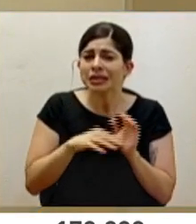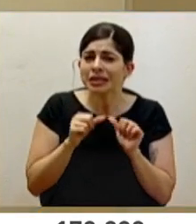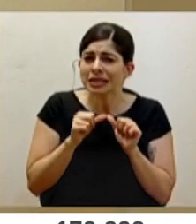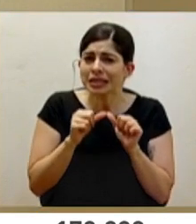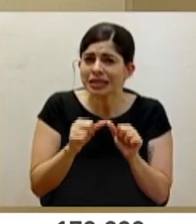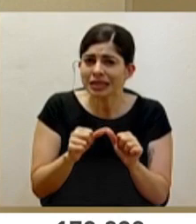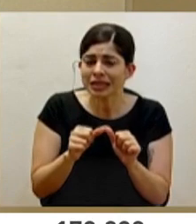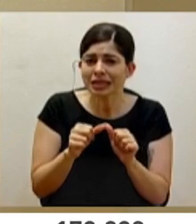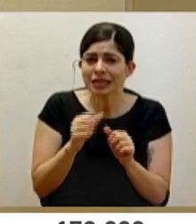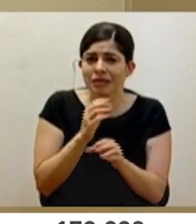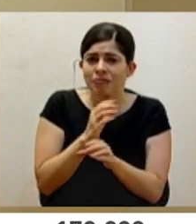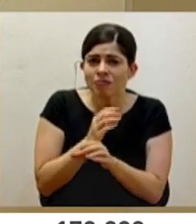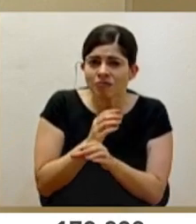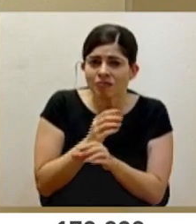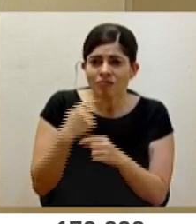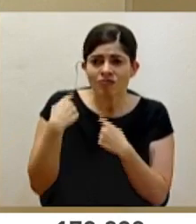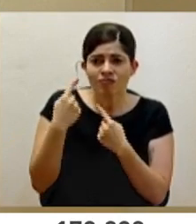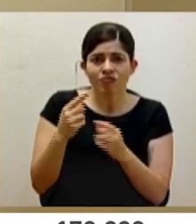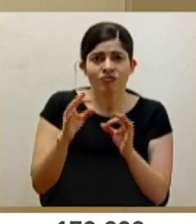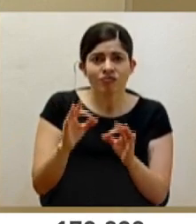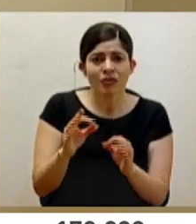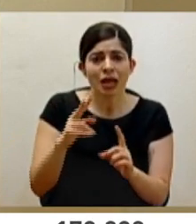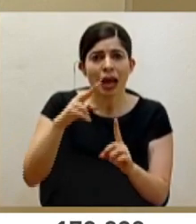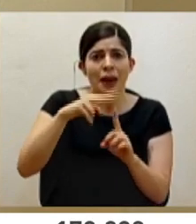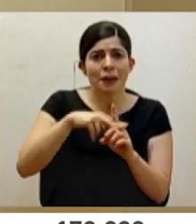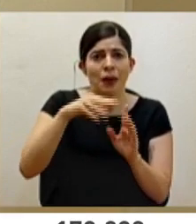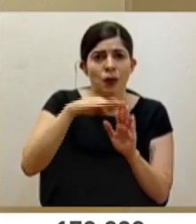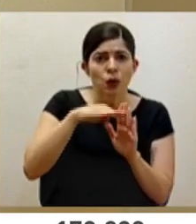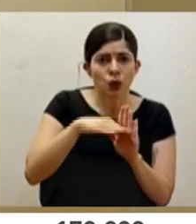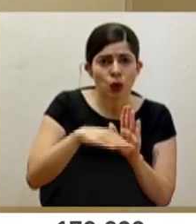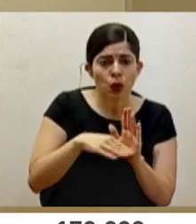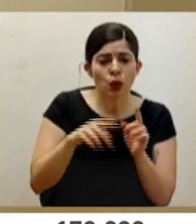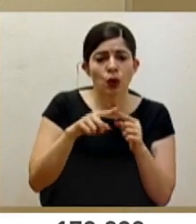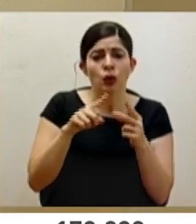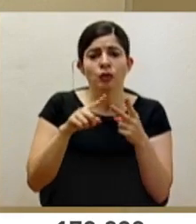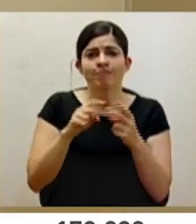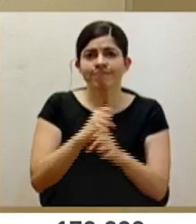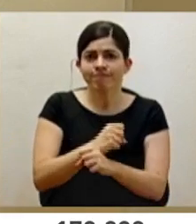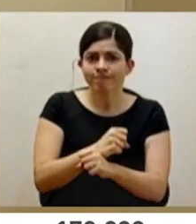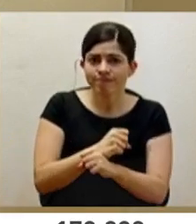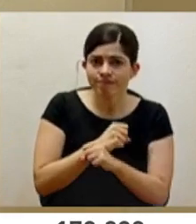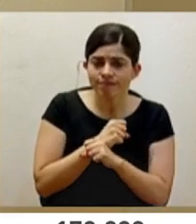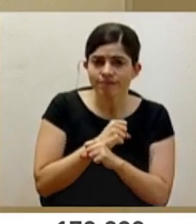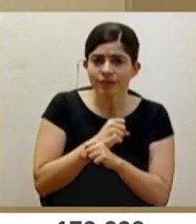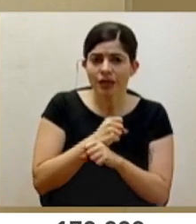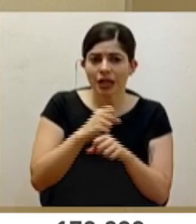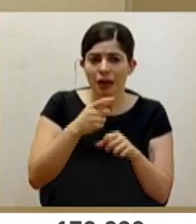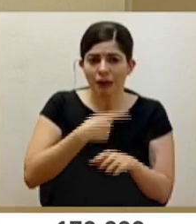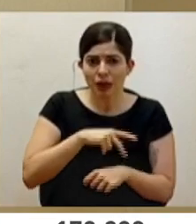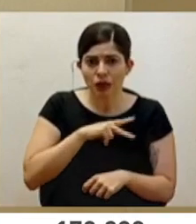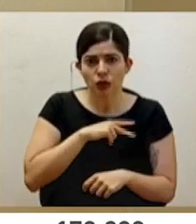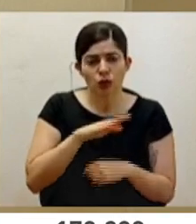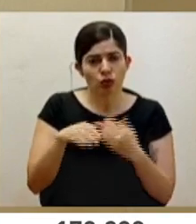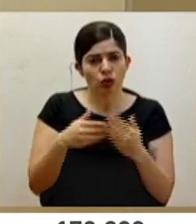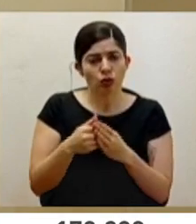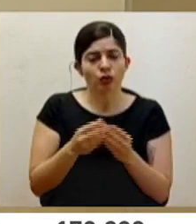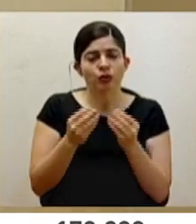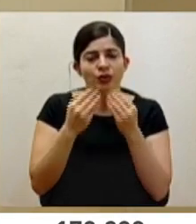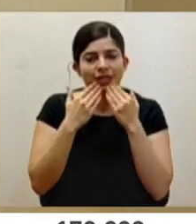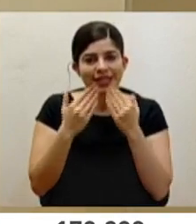tan exitosamente hemos venido manteniendo, la aplicación de los protocolos, las medidas de seguridad e higiene personales. Muchísimas